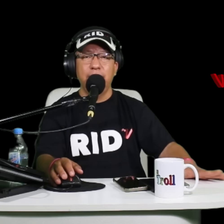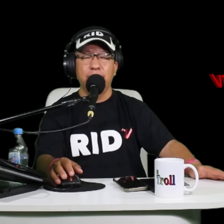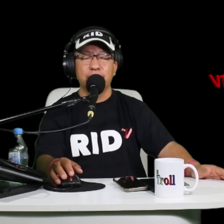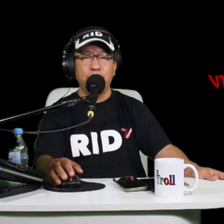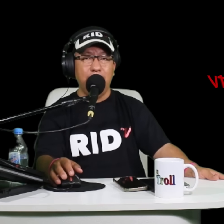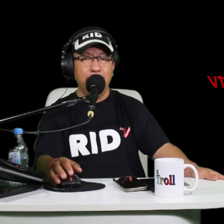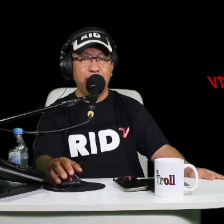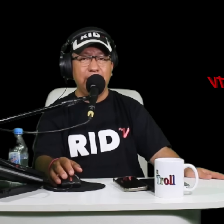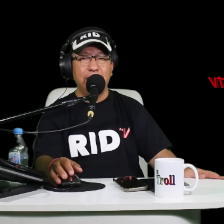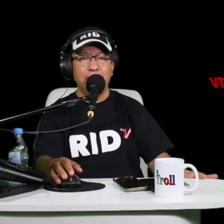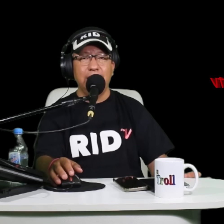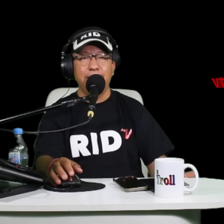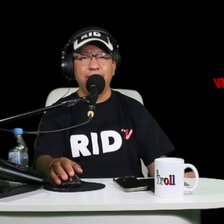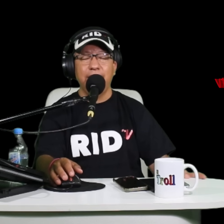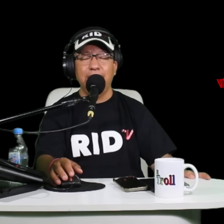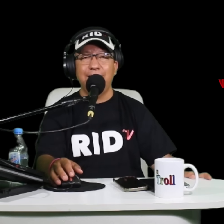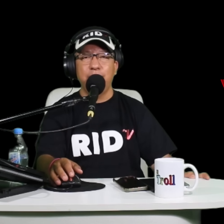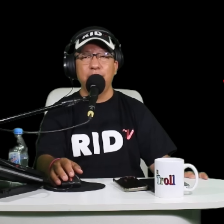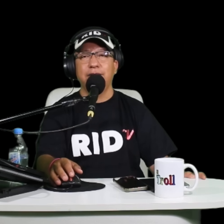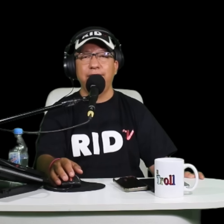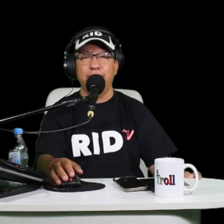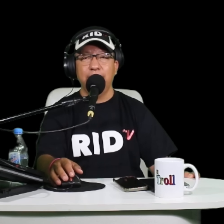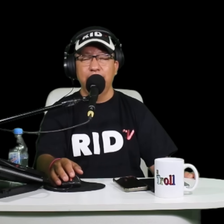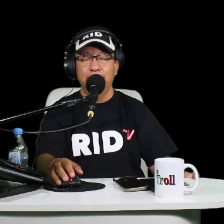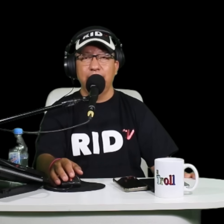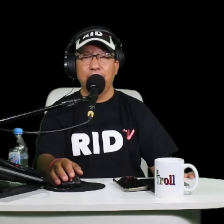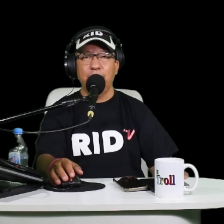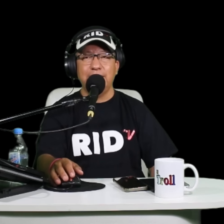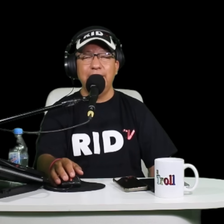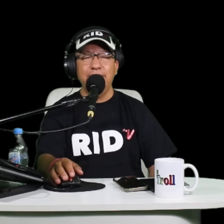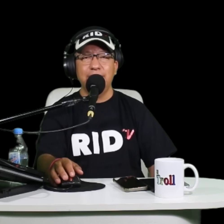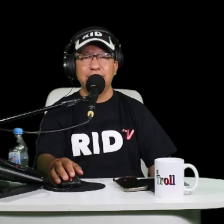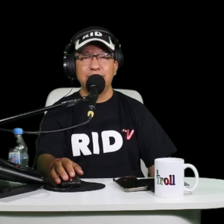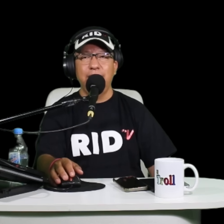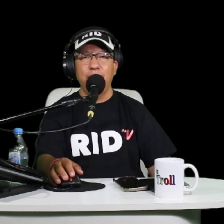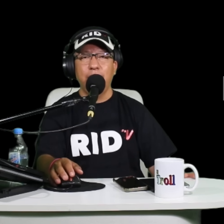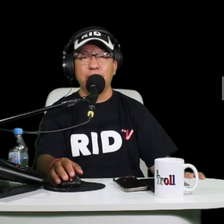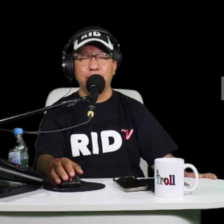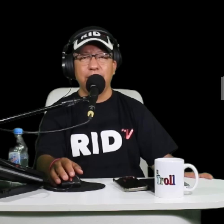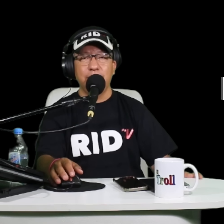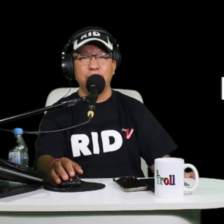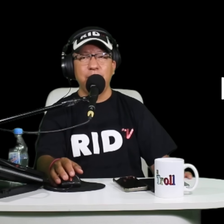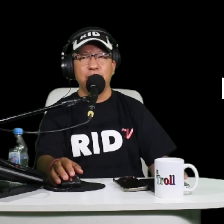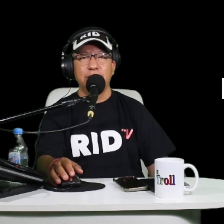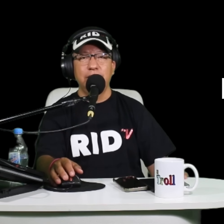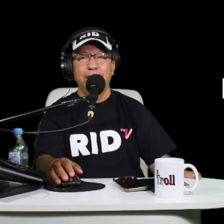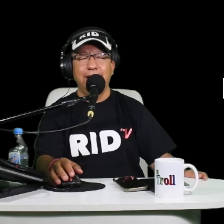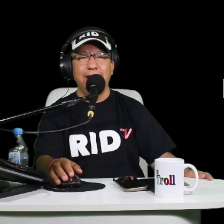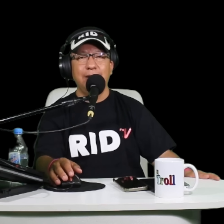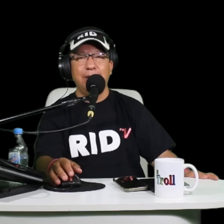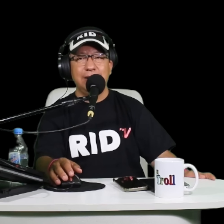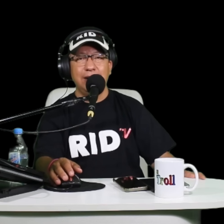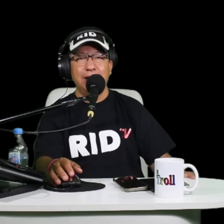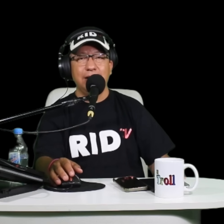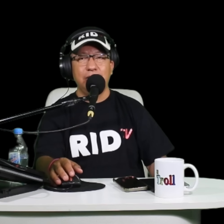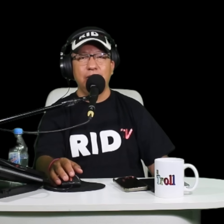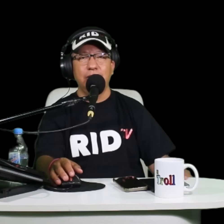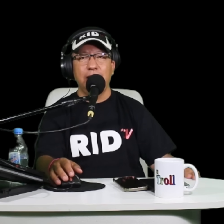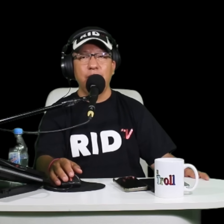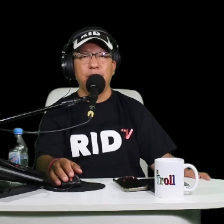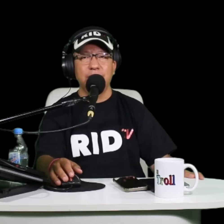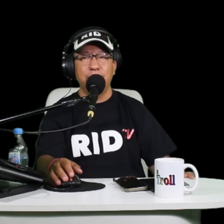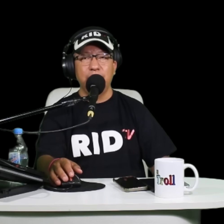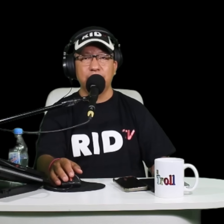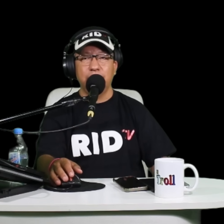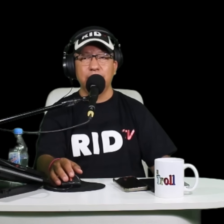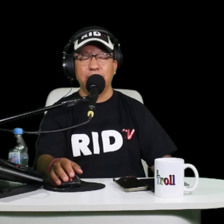y nos tocó la feria la feria la hermosa feria de Aguascalientes y luego el otro día tuvimos el debate allá con